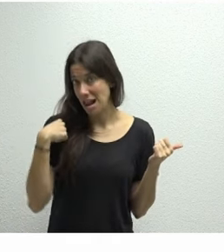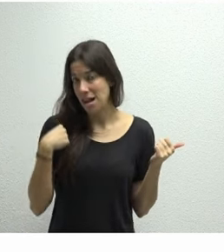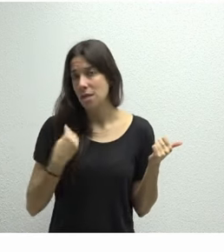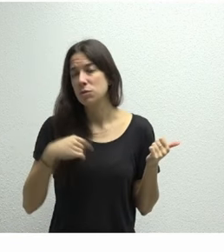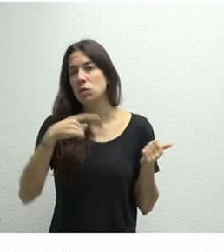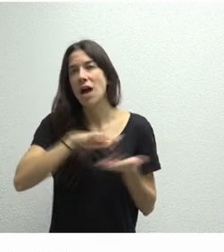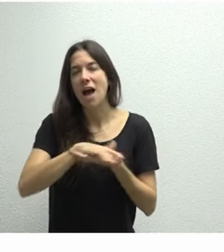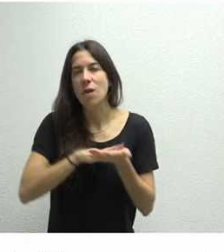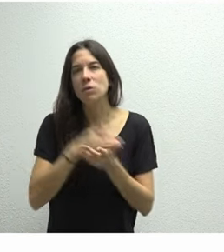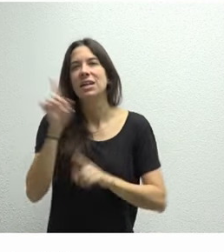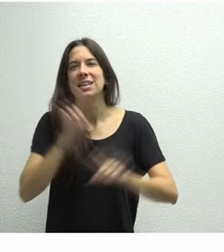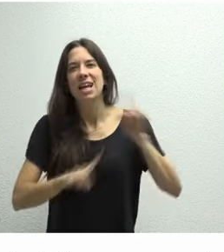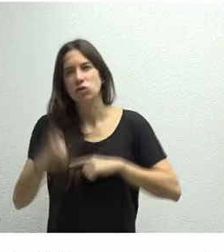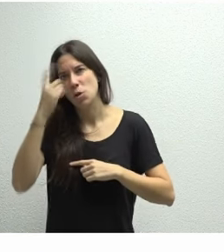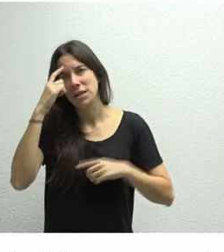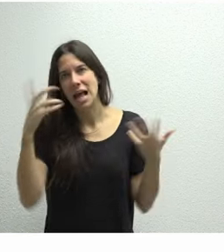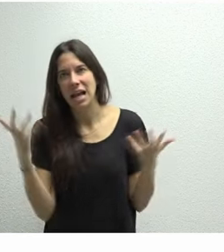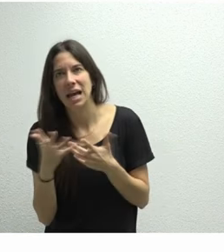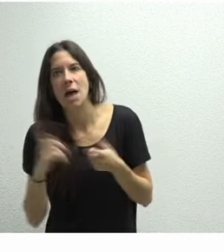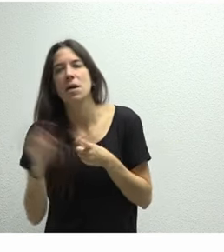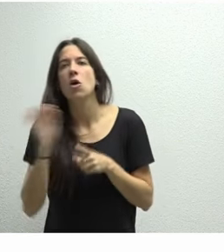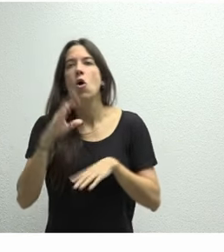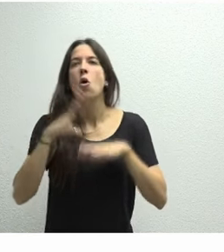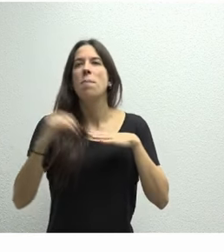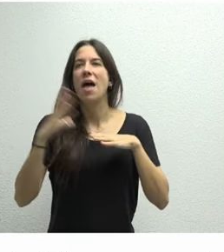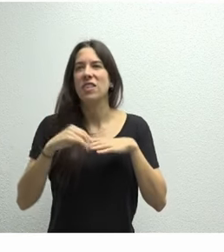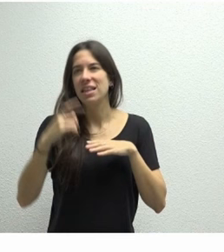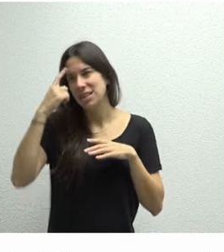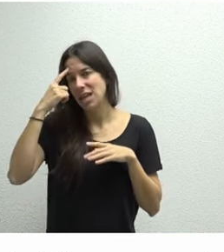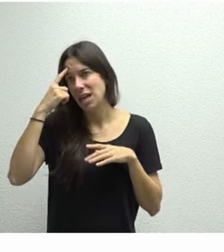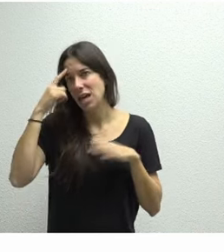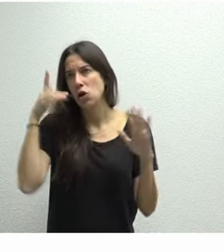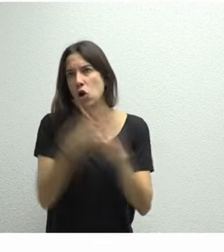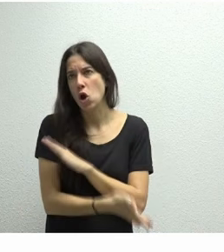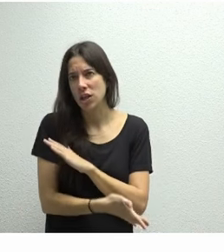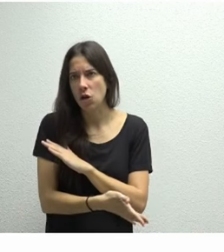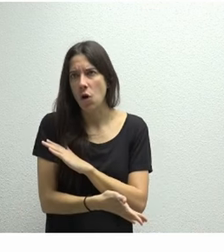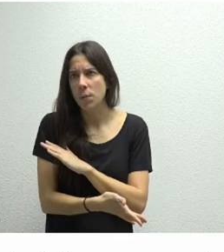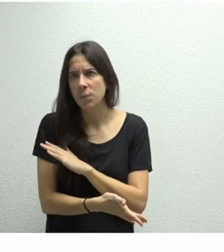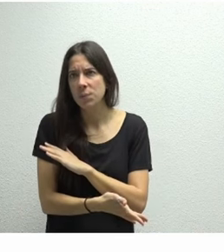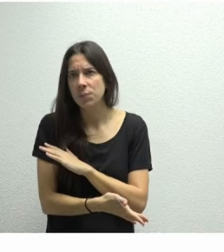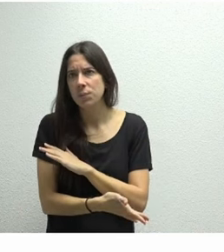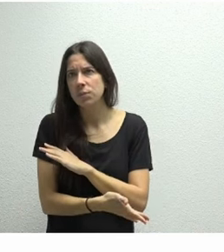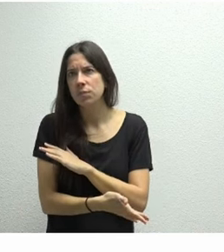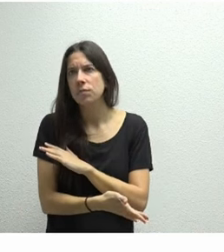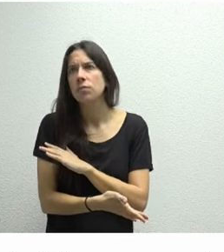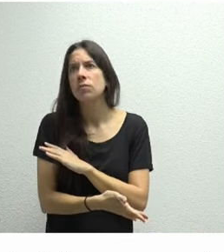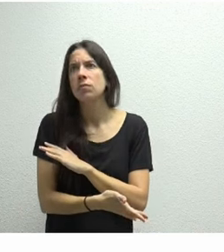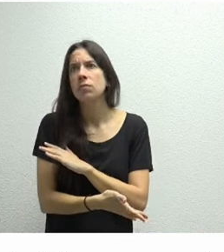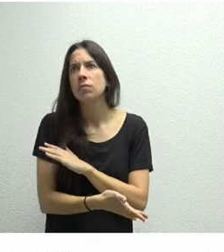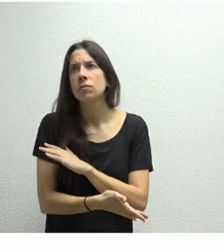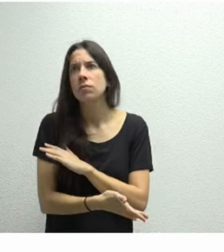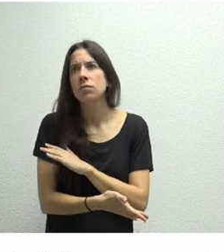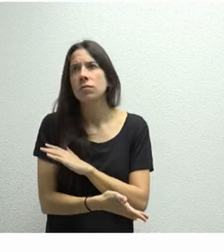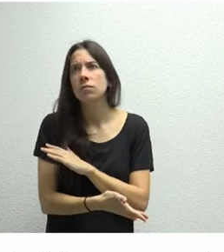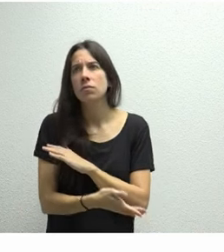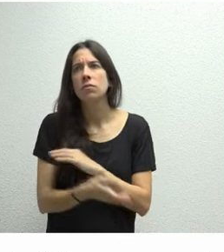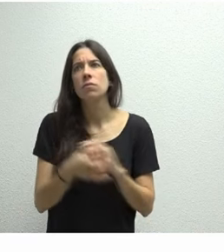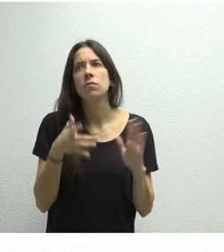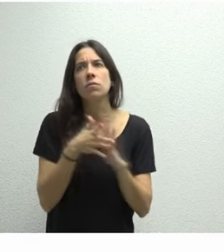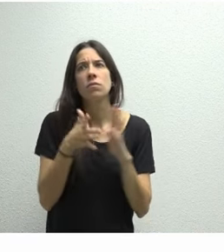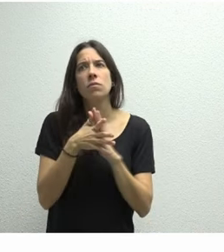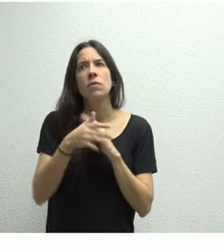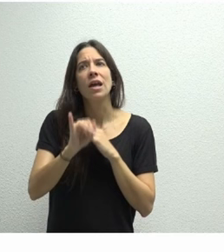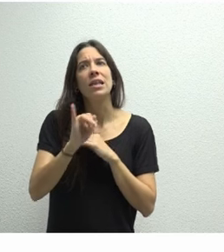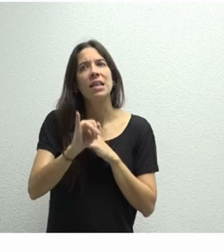trastorno mental grave o paciente crónico complejo se llama así también en algunos casos significa que tiene las necesidades vinculadas a